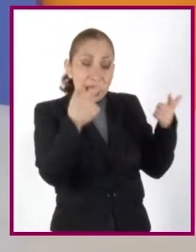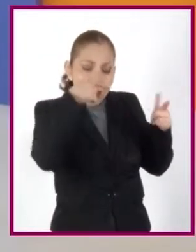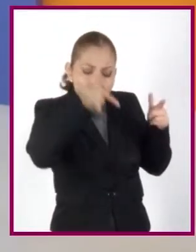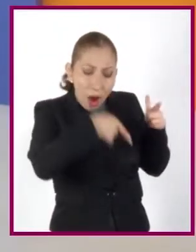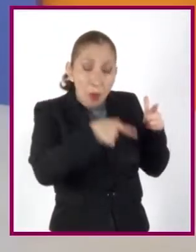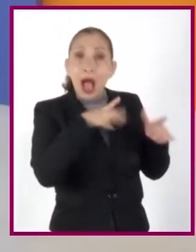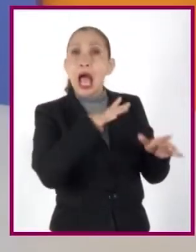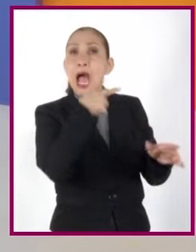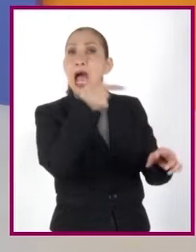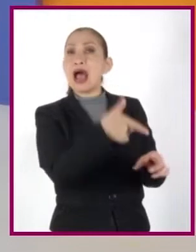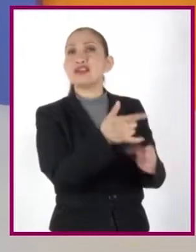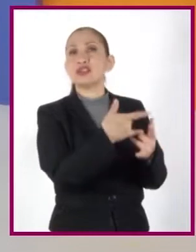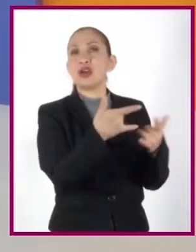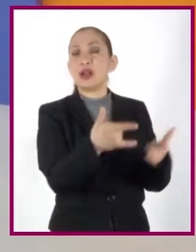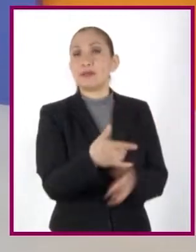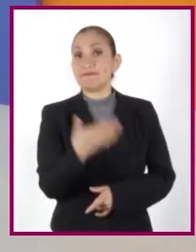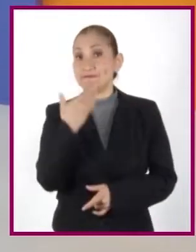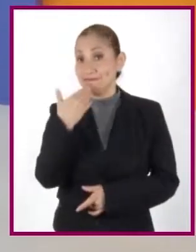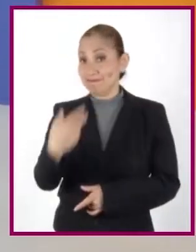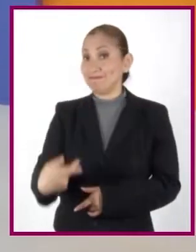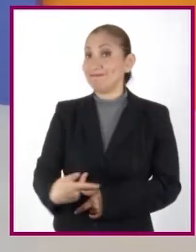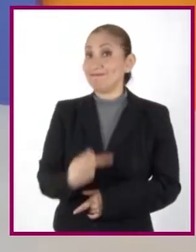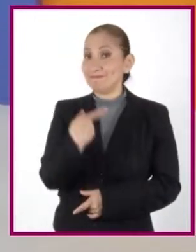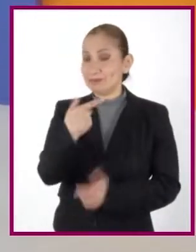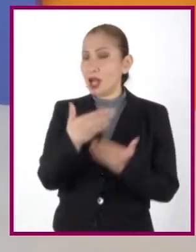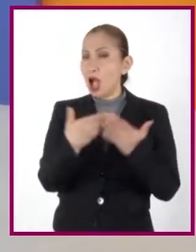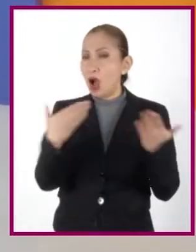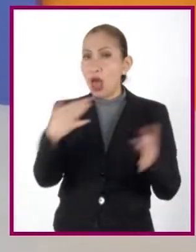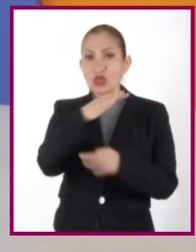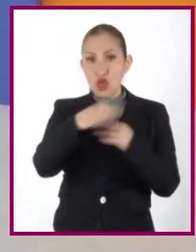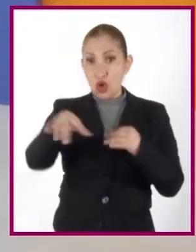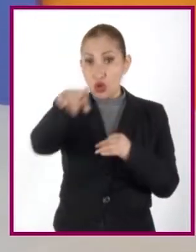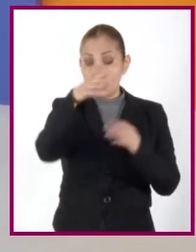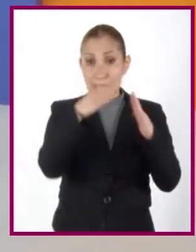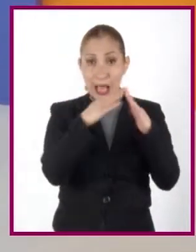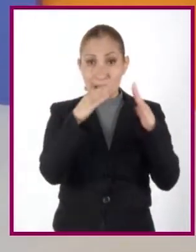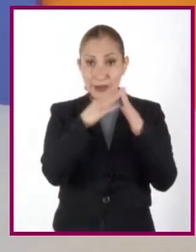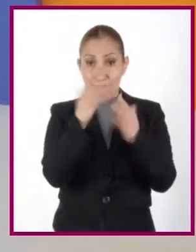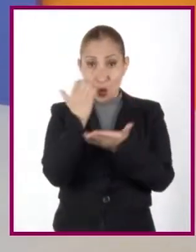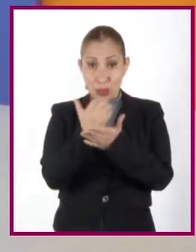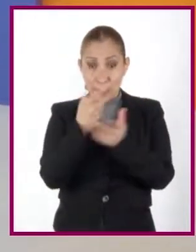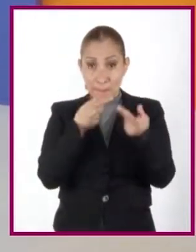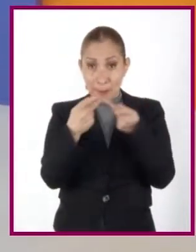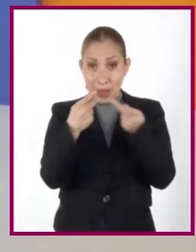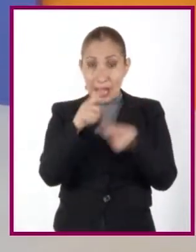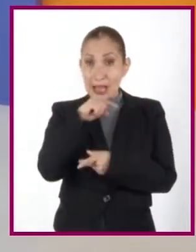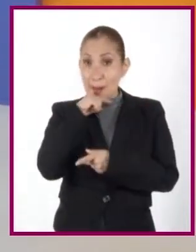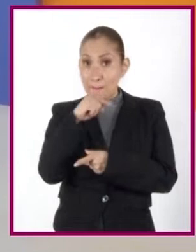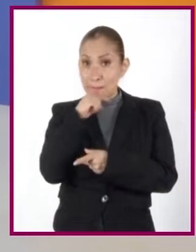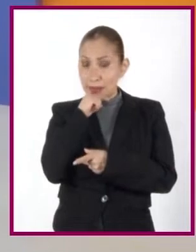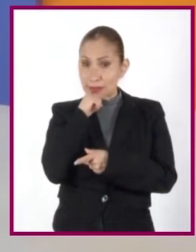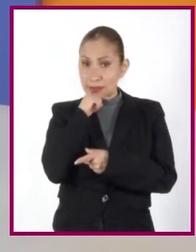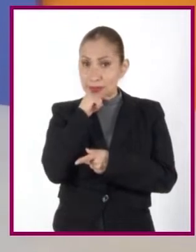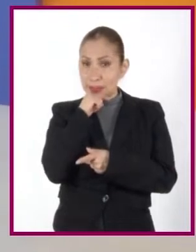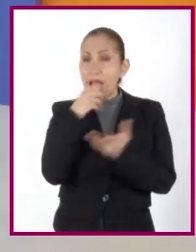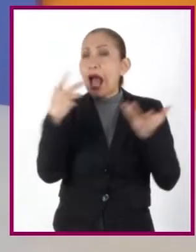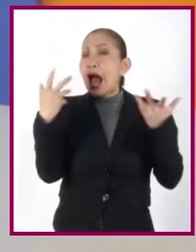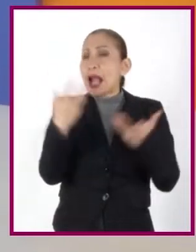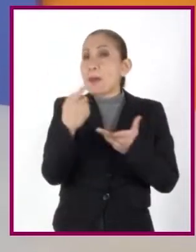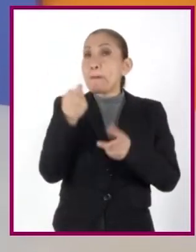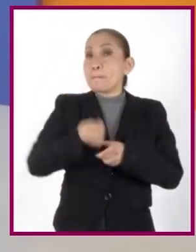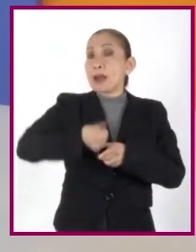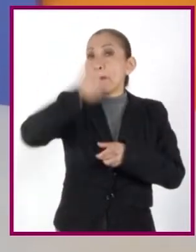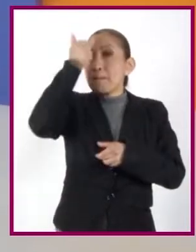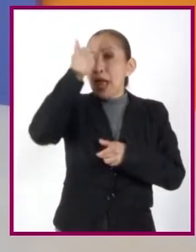leyendas? Excelente pregunta. Es momento de que todos en casa tomen su cuaderno y su lápiz. Elaboraremos el